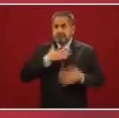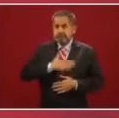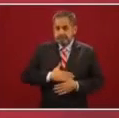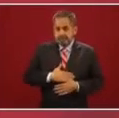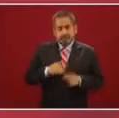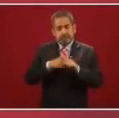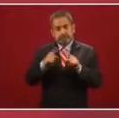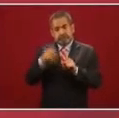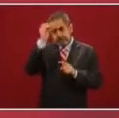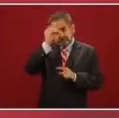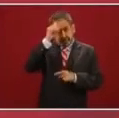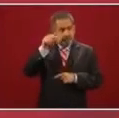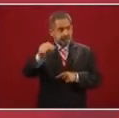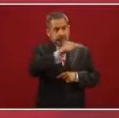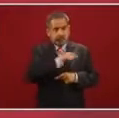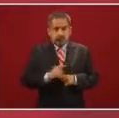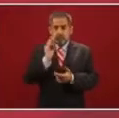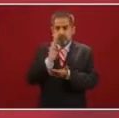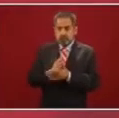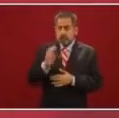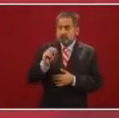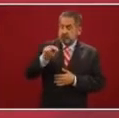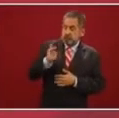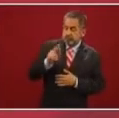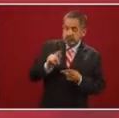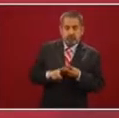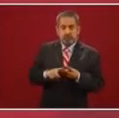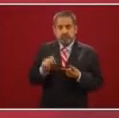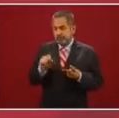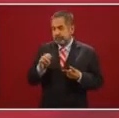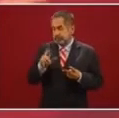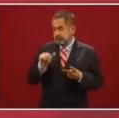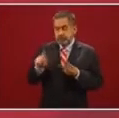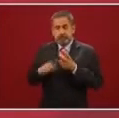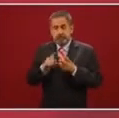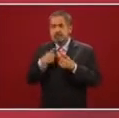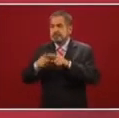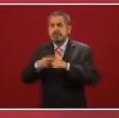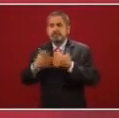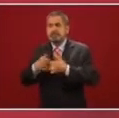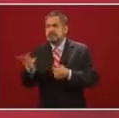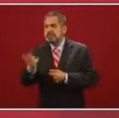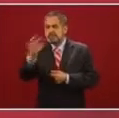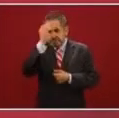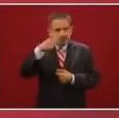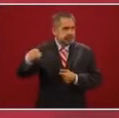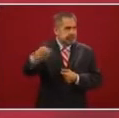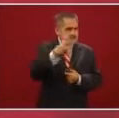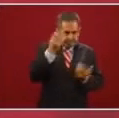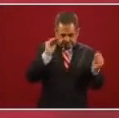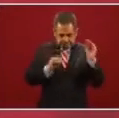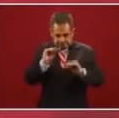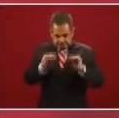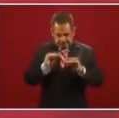cuenta diversos puntos de vista, no únicamente con Agua Semarnat, sino incluso a la industria y otro tipo de instancias. Y esa es la